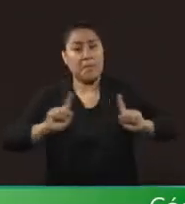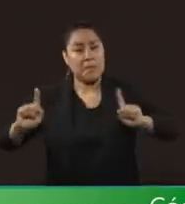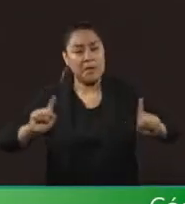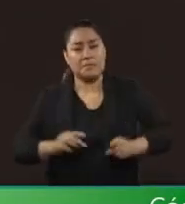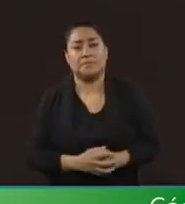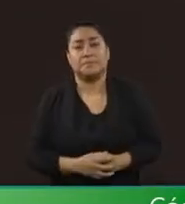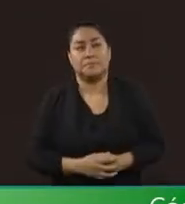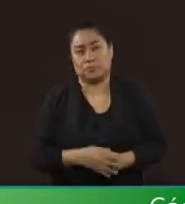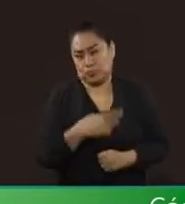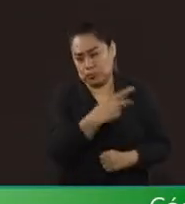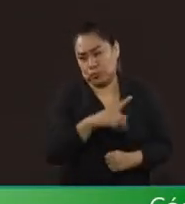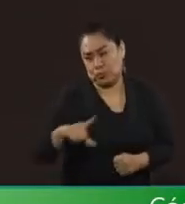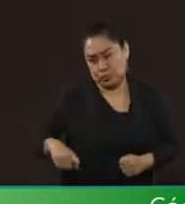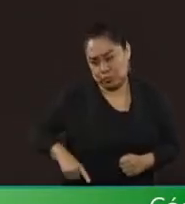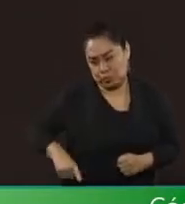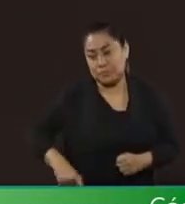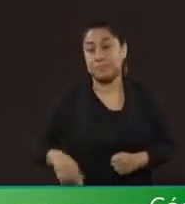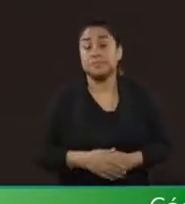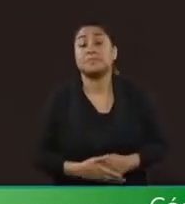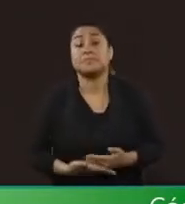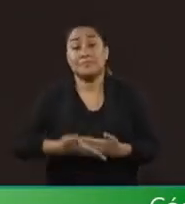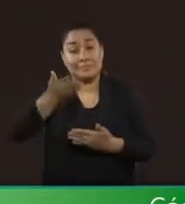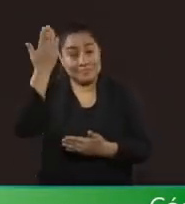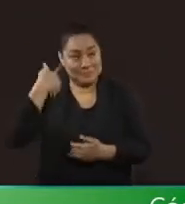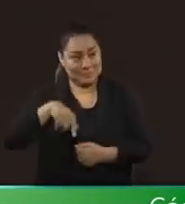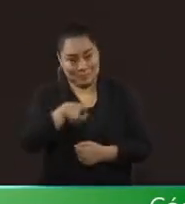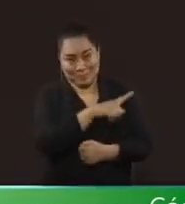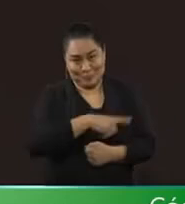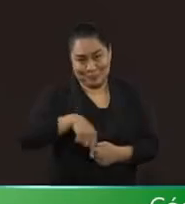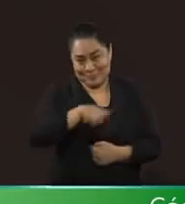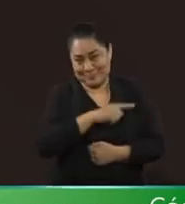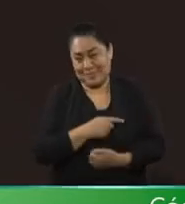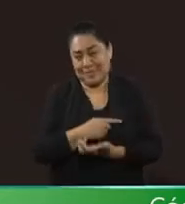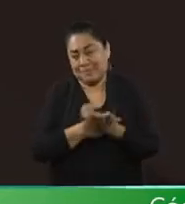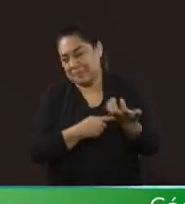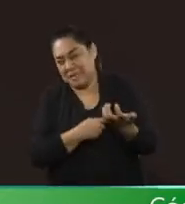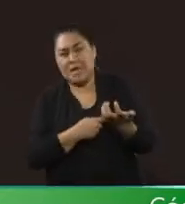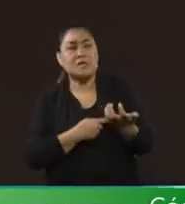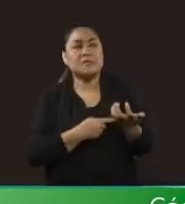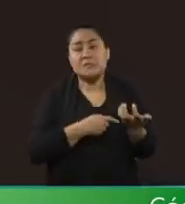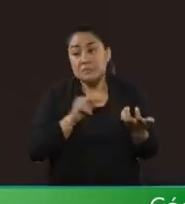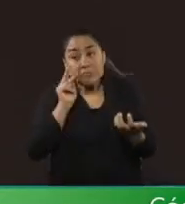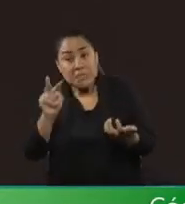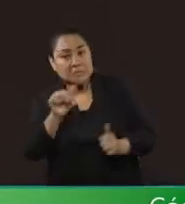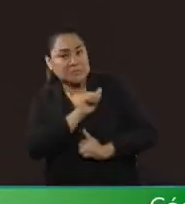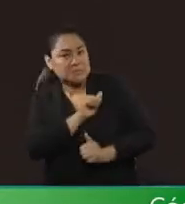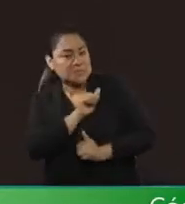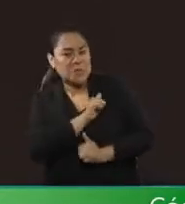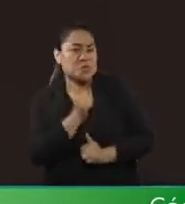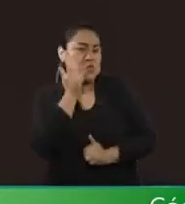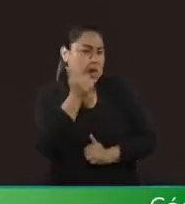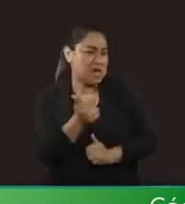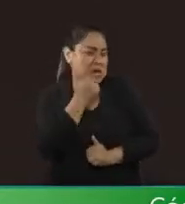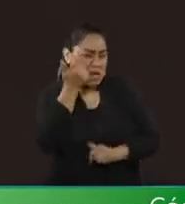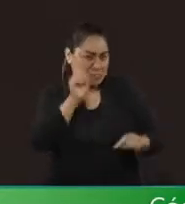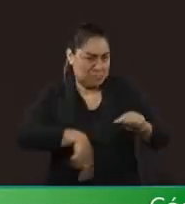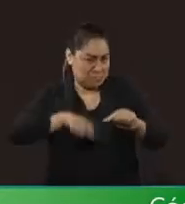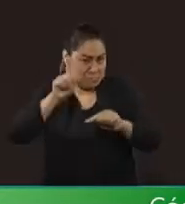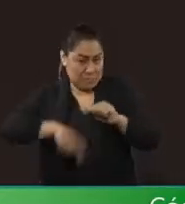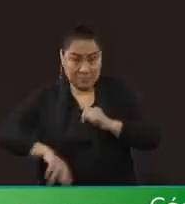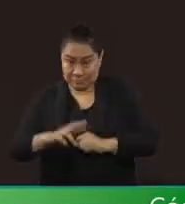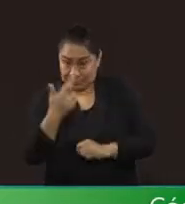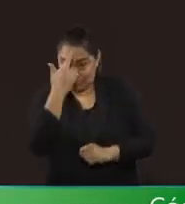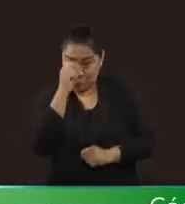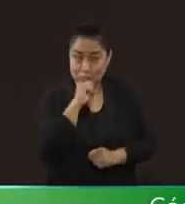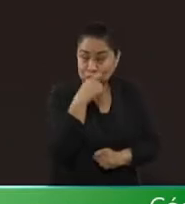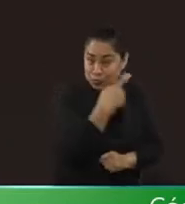en la oposición, eran una de las voces más fuertes para quitar al ejército de las calles. Uno de sus mitos